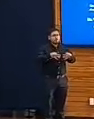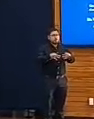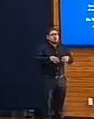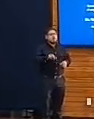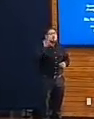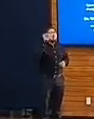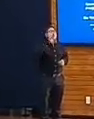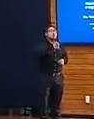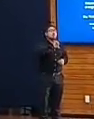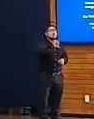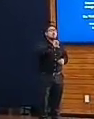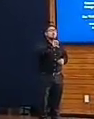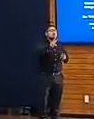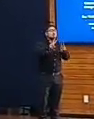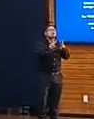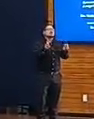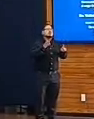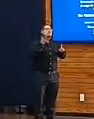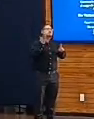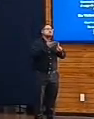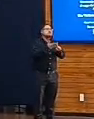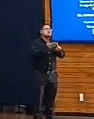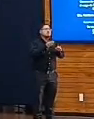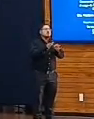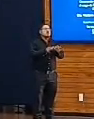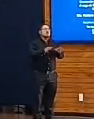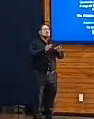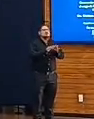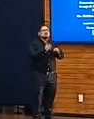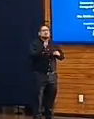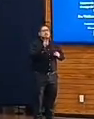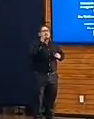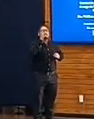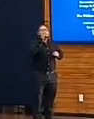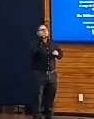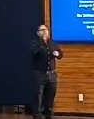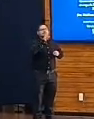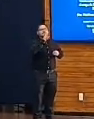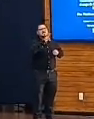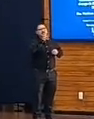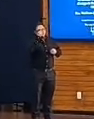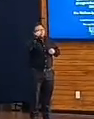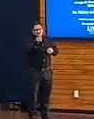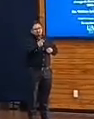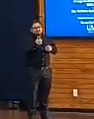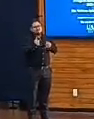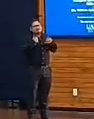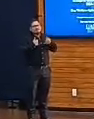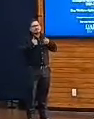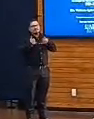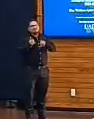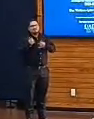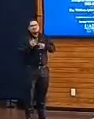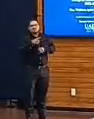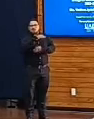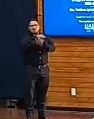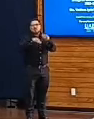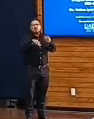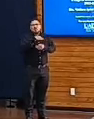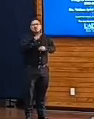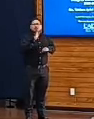Hoy el tema central es la creación de un futuro prometedor para nuestras juventudes. Para